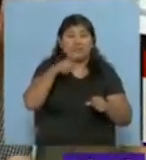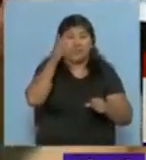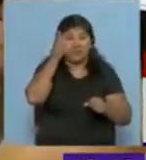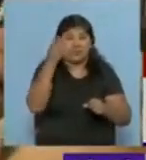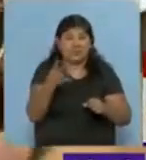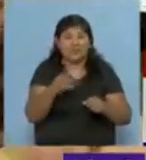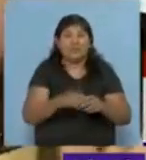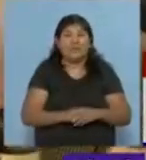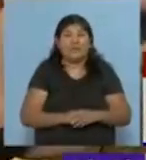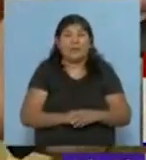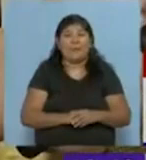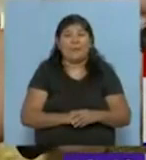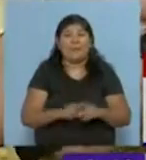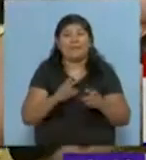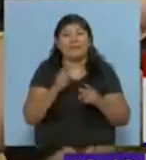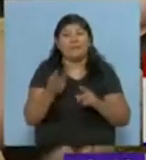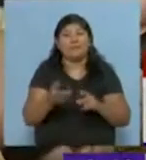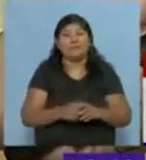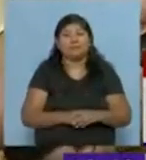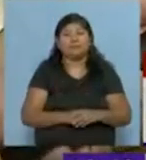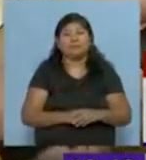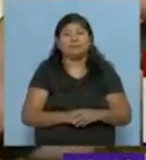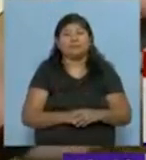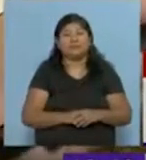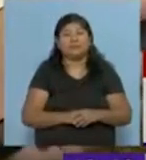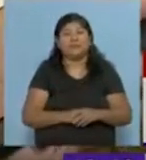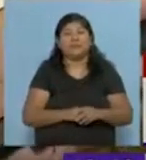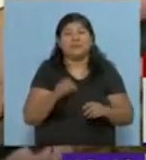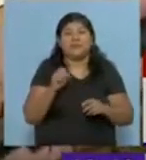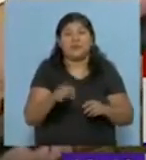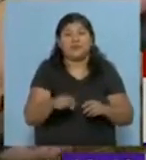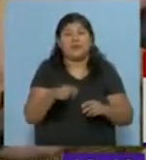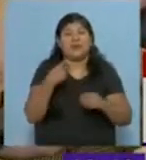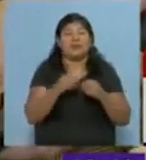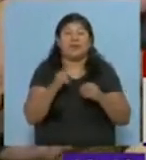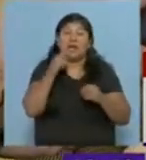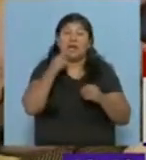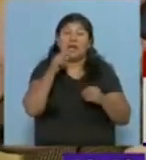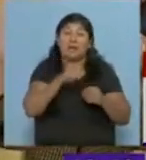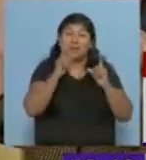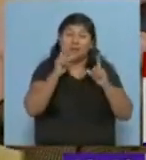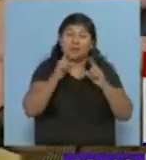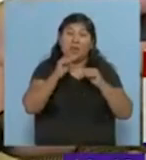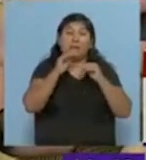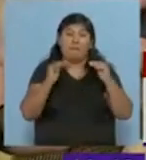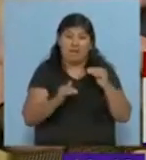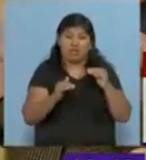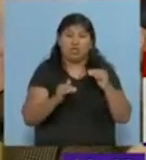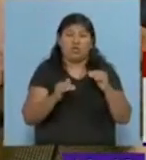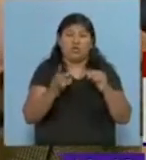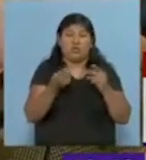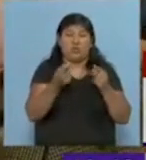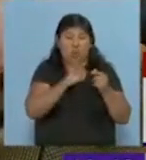12.184, creo. Iría a 15.000, sí. Va a pasar a 15.000 pesos el docente que menos gana. Y bueno, y además de todos